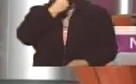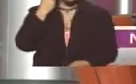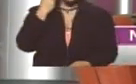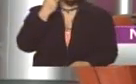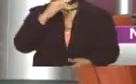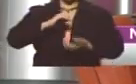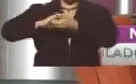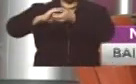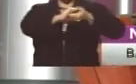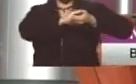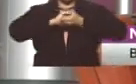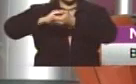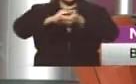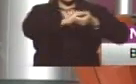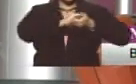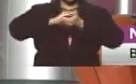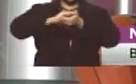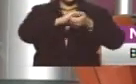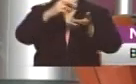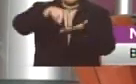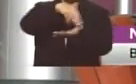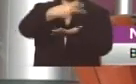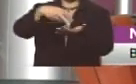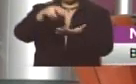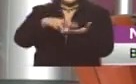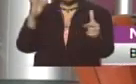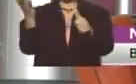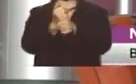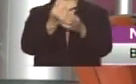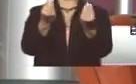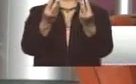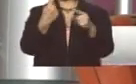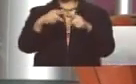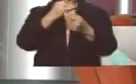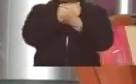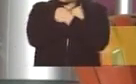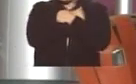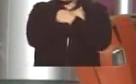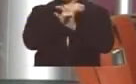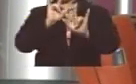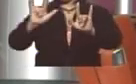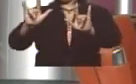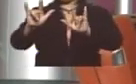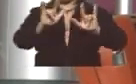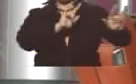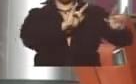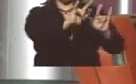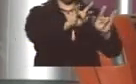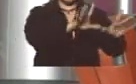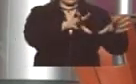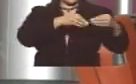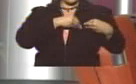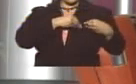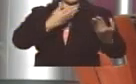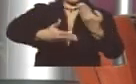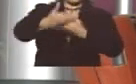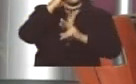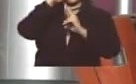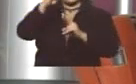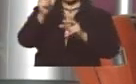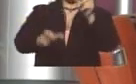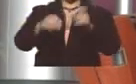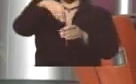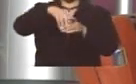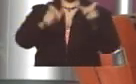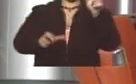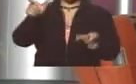es la comunicación, el compromiso, la solidaridad. Con el baile se pueden lograr muchísimas